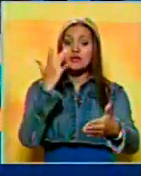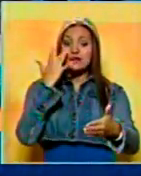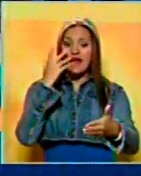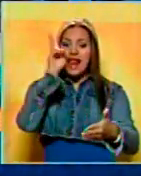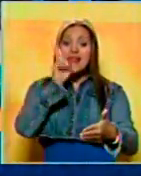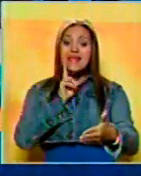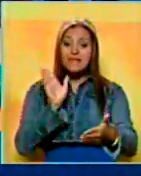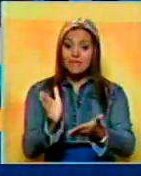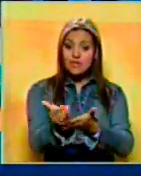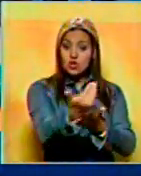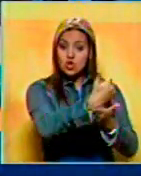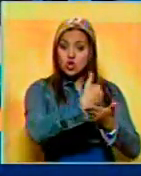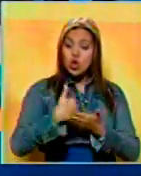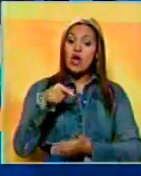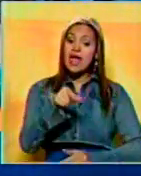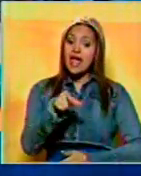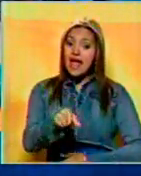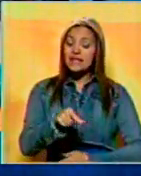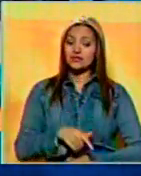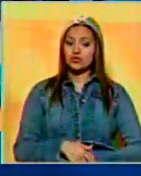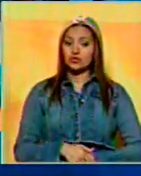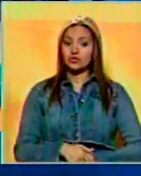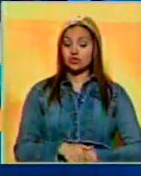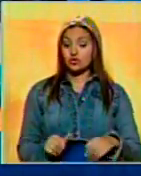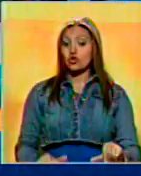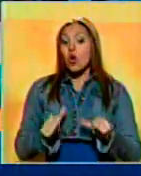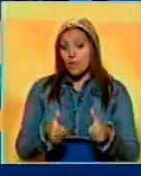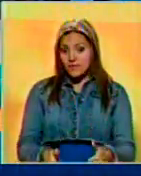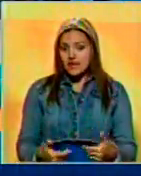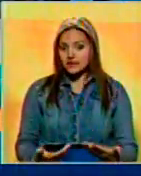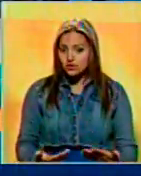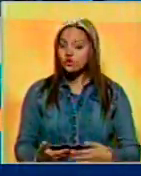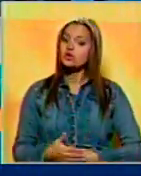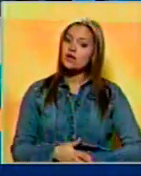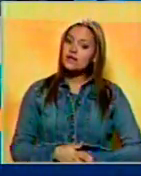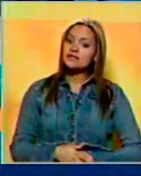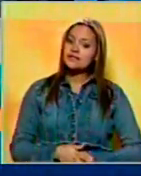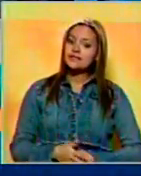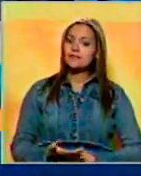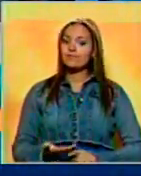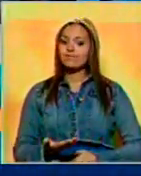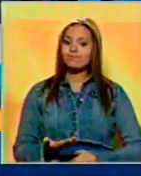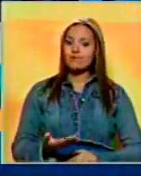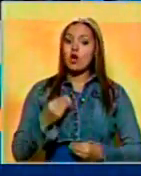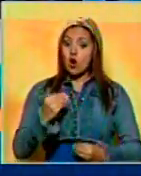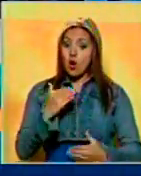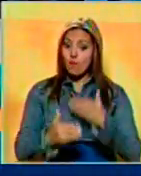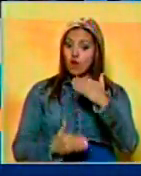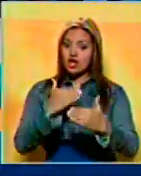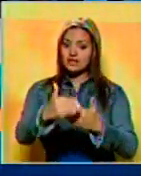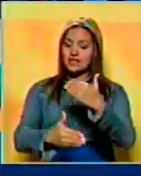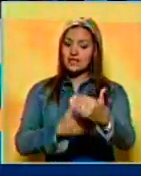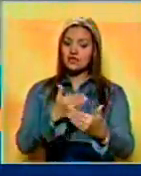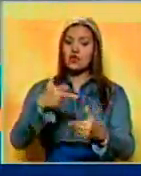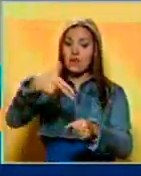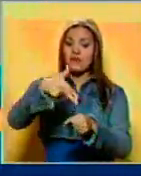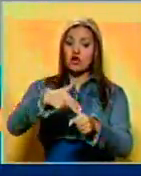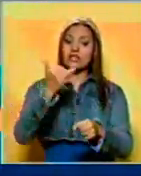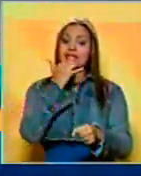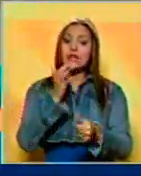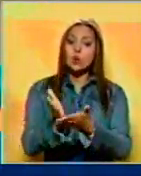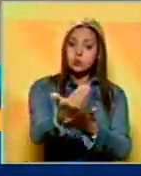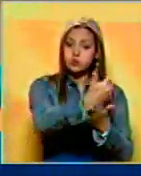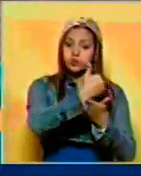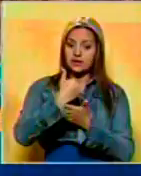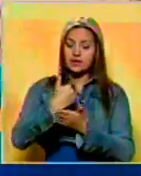limpian fundamentalmente esto y comienzan, por supuesto, a accionar sobre los procesos de recolección de crudo. Las costas